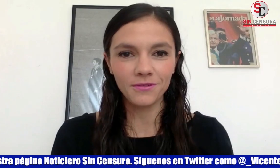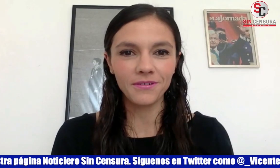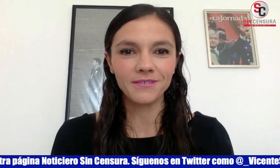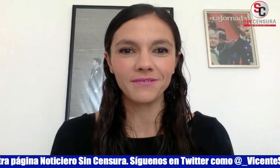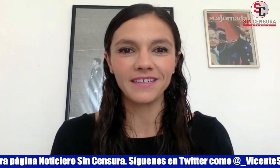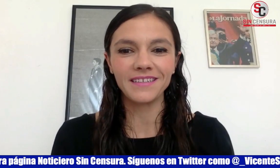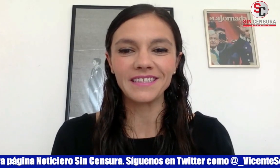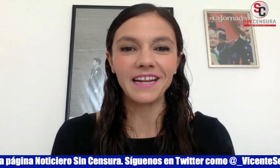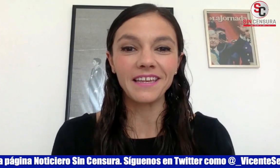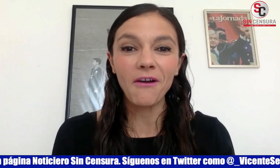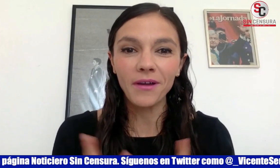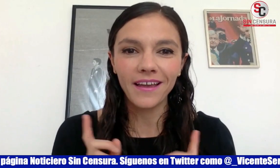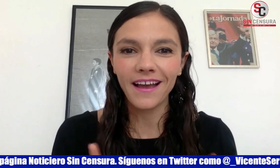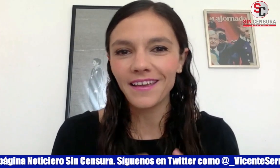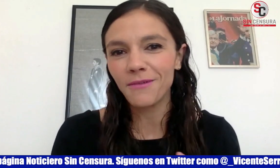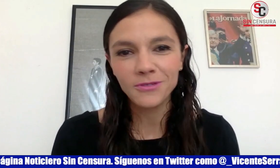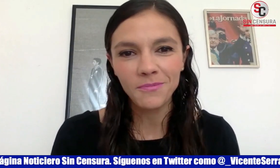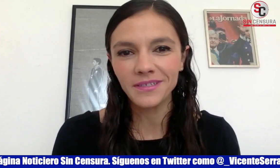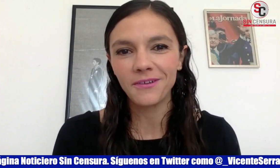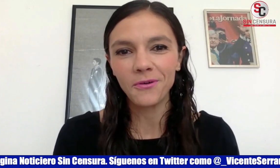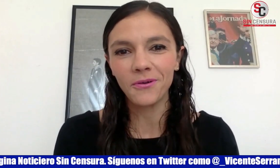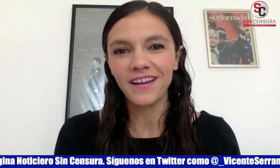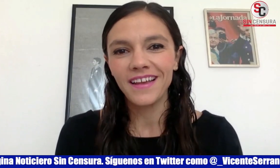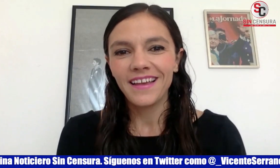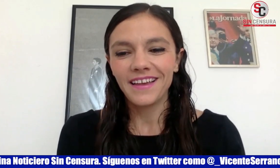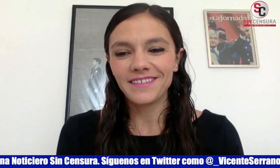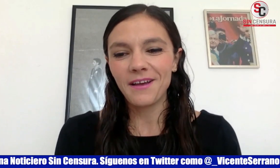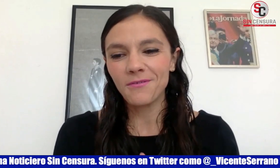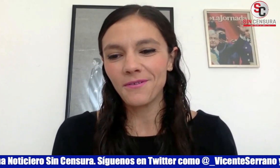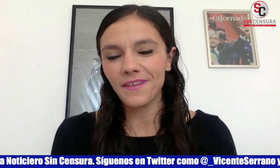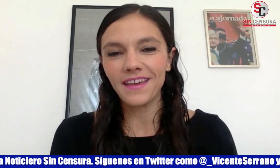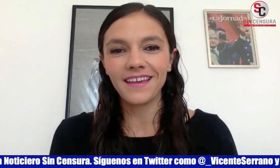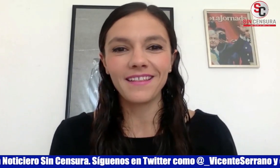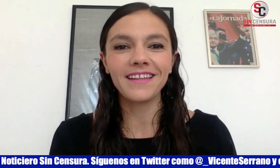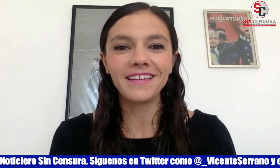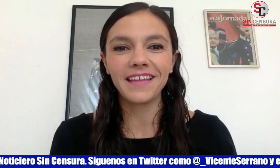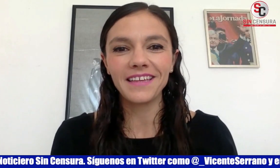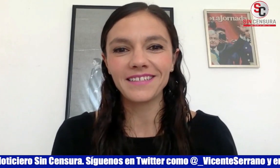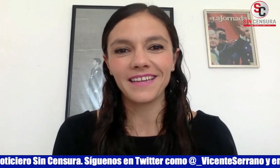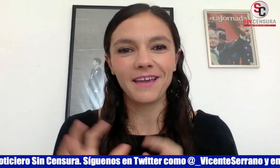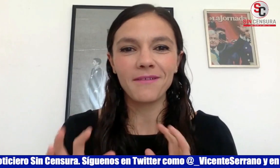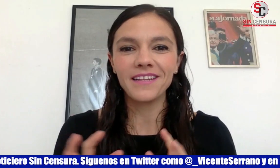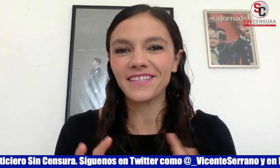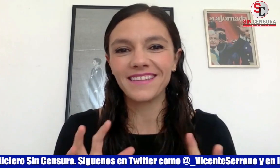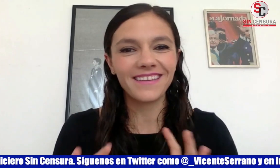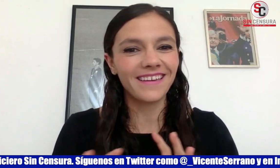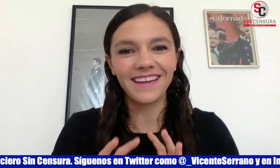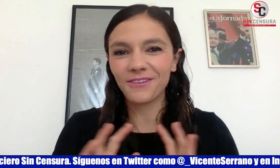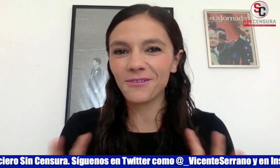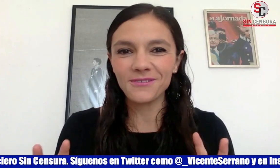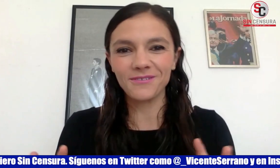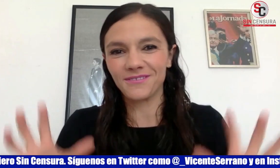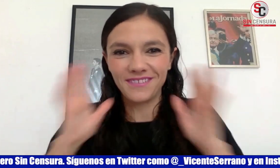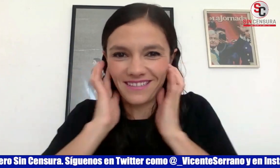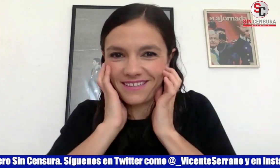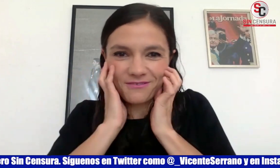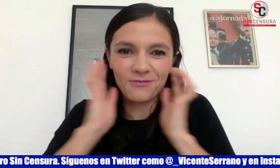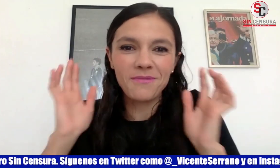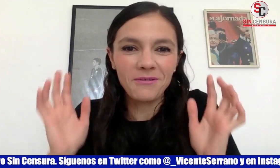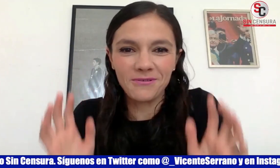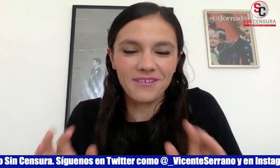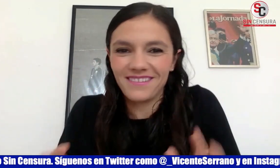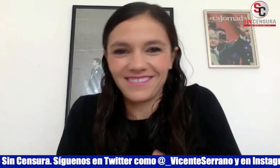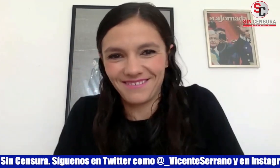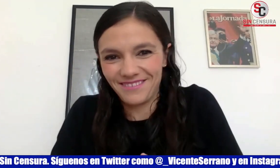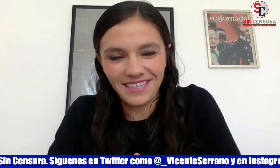un gusto estar aquí, aunque hayamos empezado con ese audio de Lili Telles, que ya vi el chat que a todos hasta nos